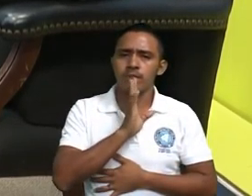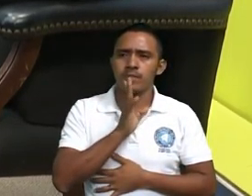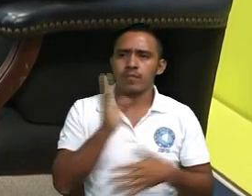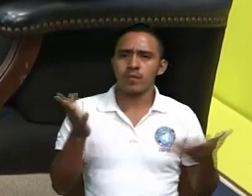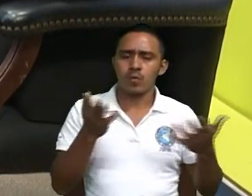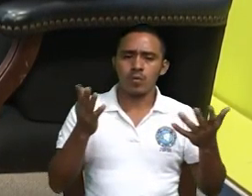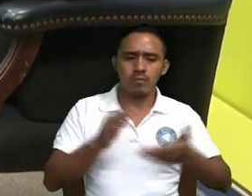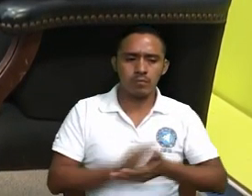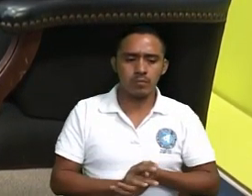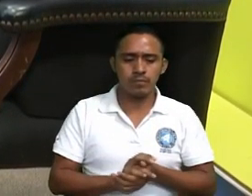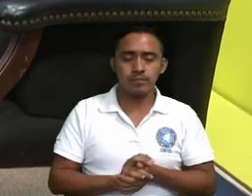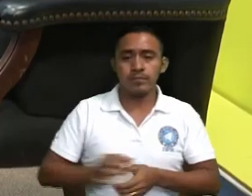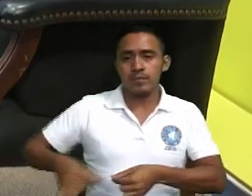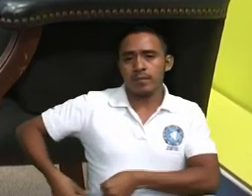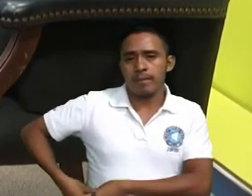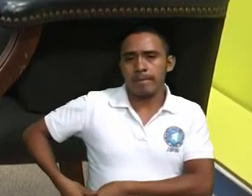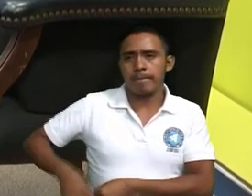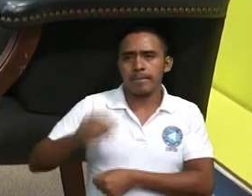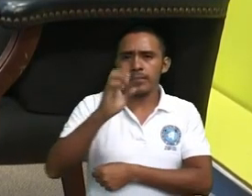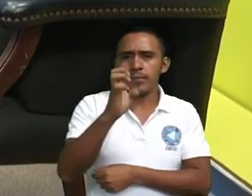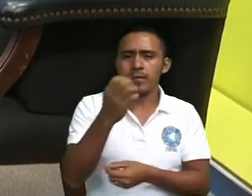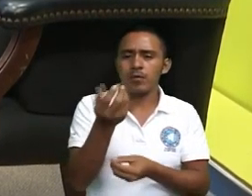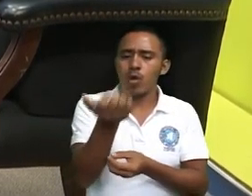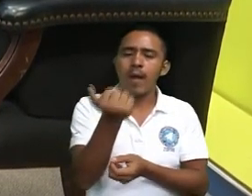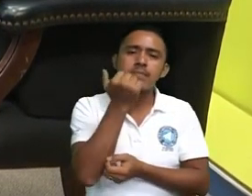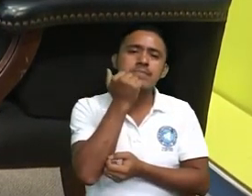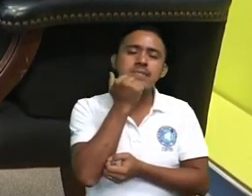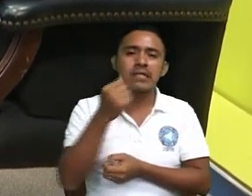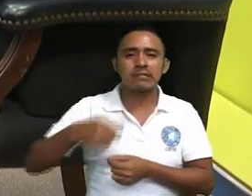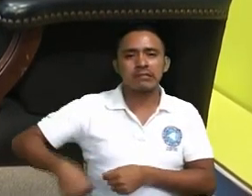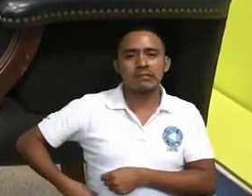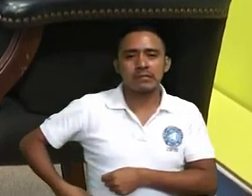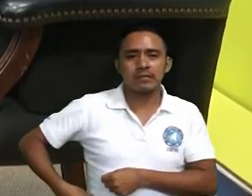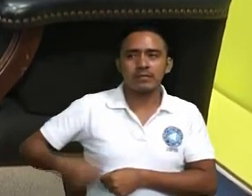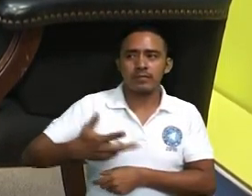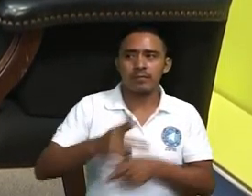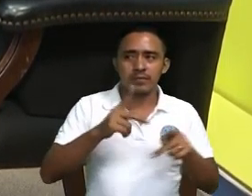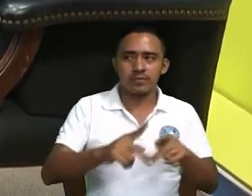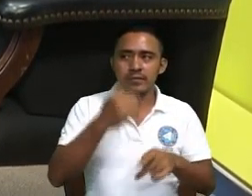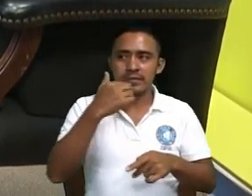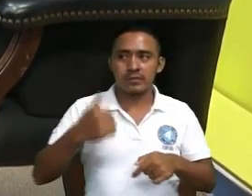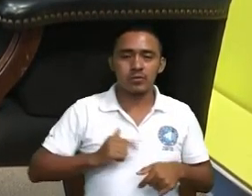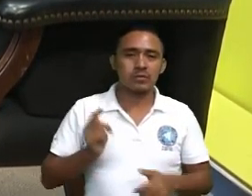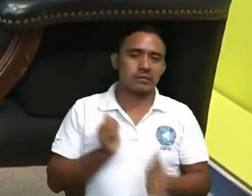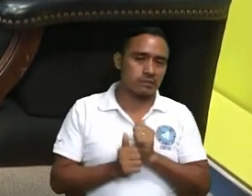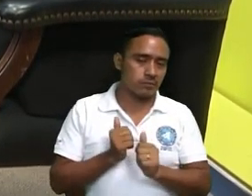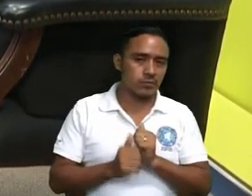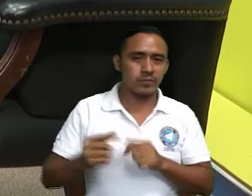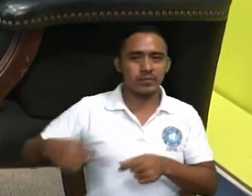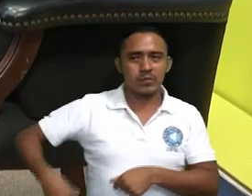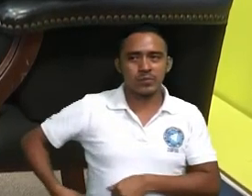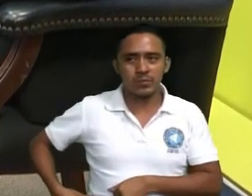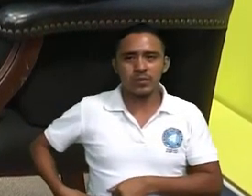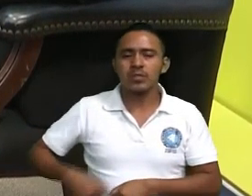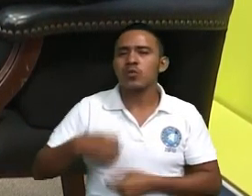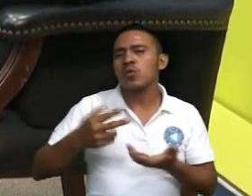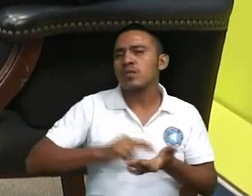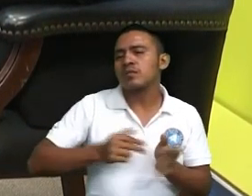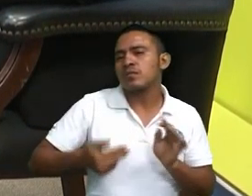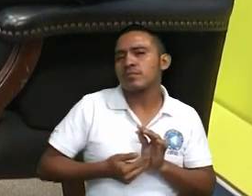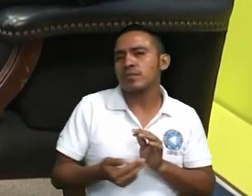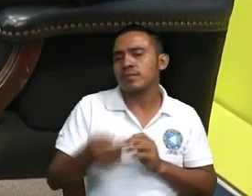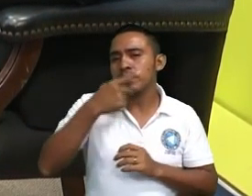como piedra en la vesícula. Sí. Es más familiar el término, ¿eh? Más familiar, es más común escuchar que las personas dicen, tengo piedra en la vesícula. Pero el concepto o